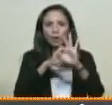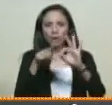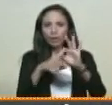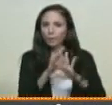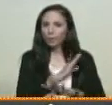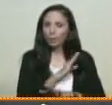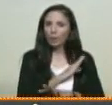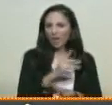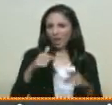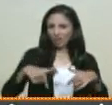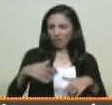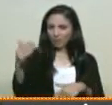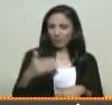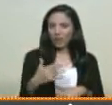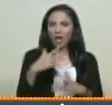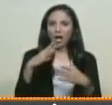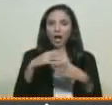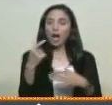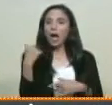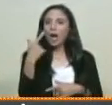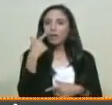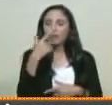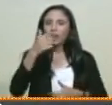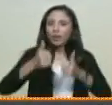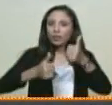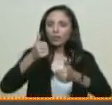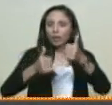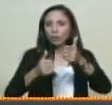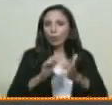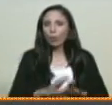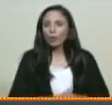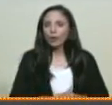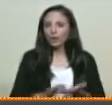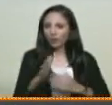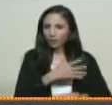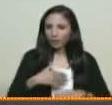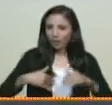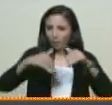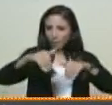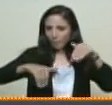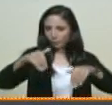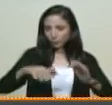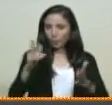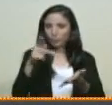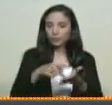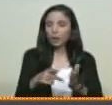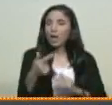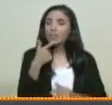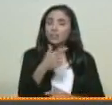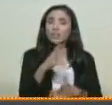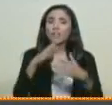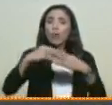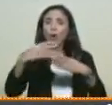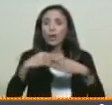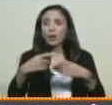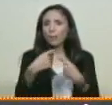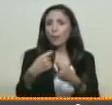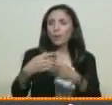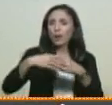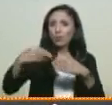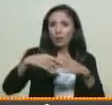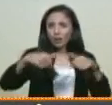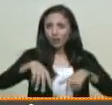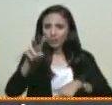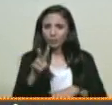van a dolarizar por ahí en un candidato presidencial ofreciendo los dólares que no tiene, sin plan económico, sin proyecto de